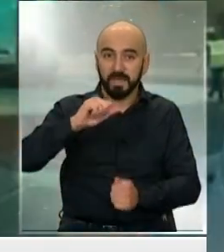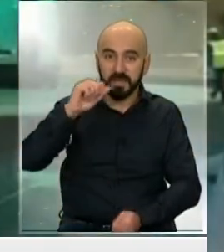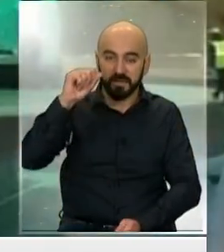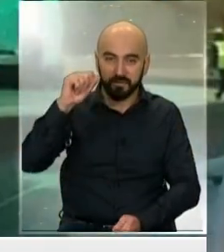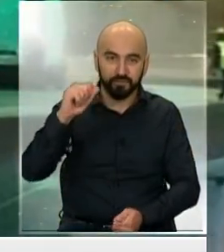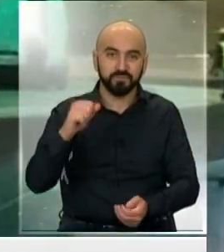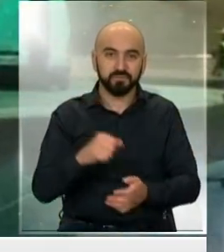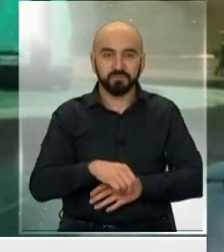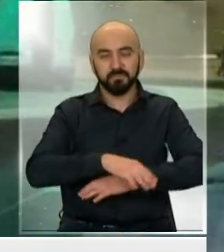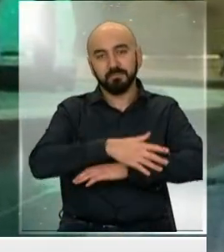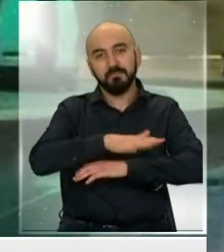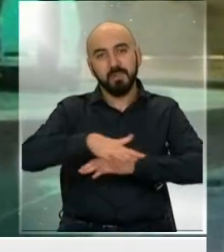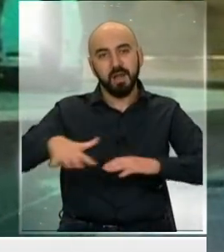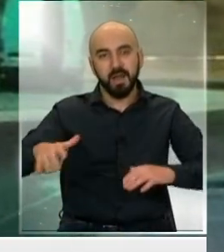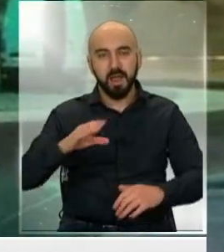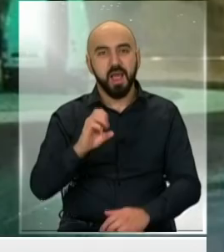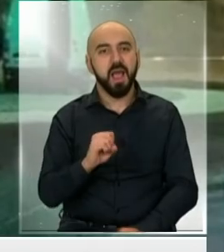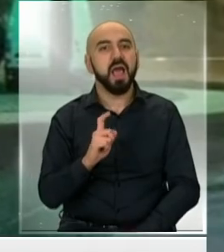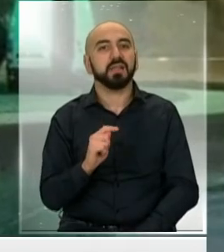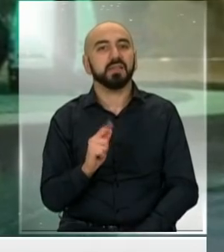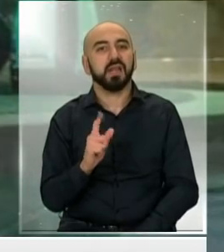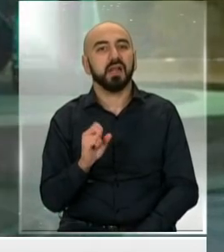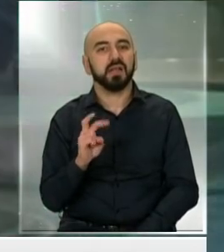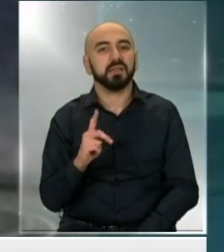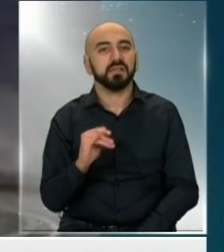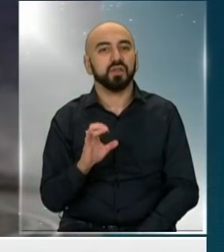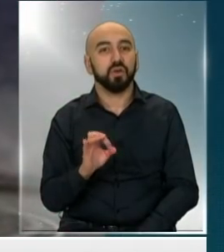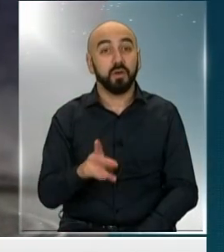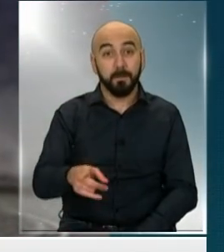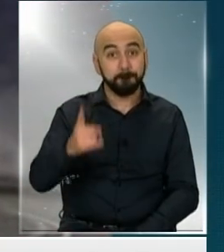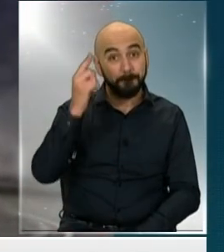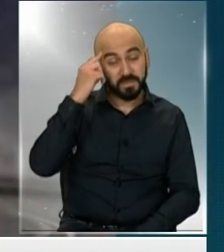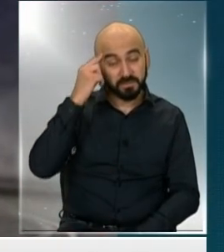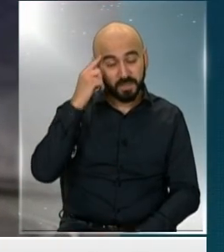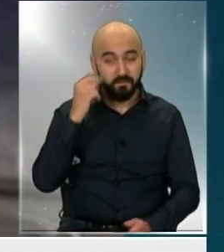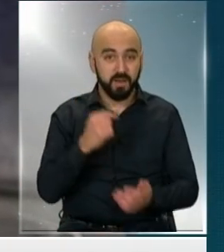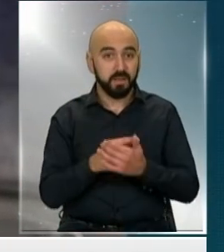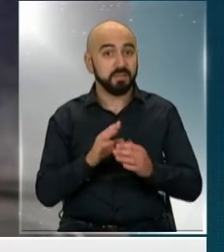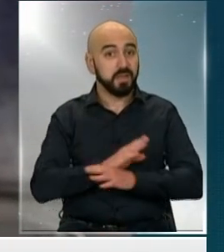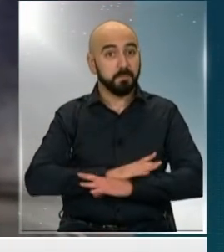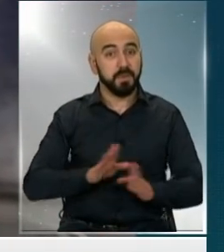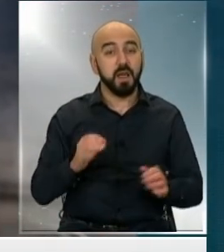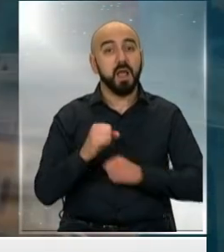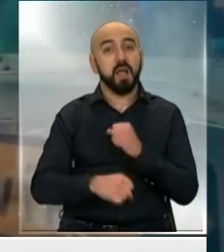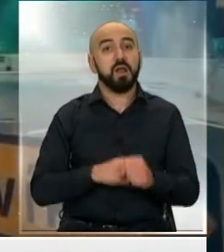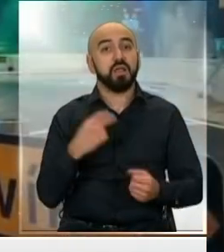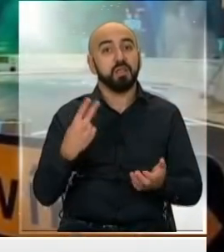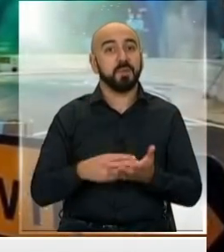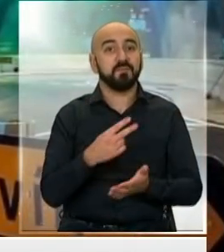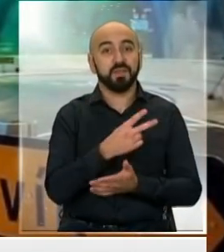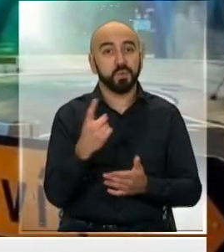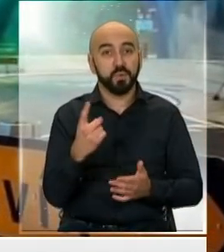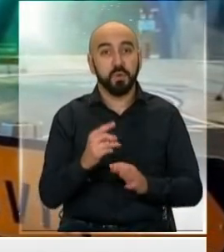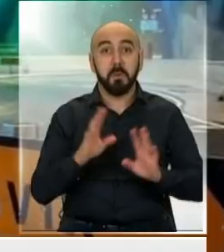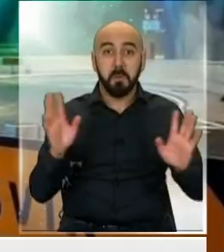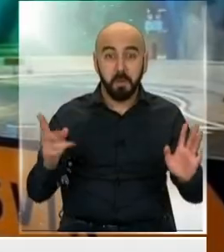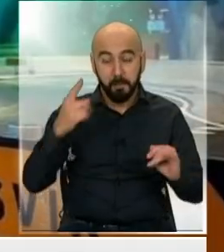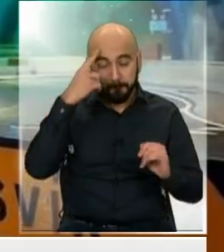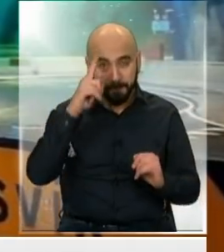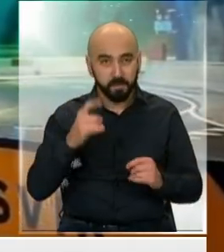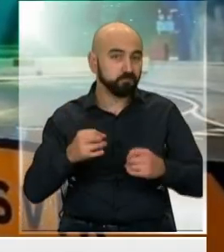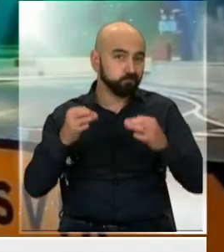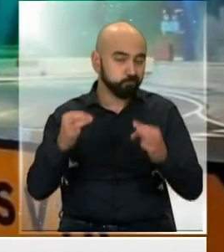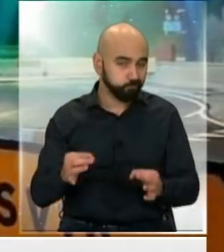esta obra submarina estaba prevista para principios del año 2021, pero finalmente se hará el